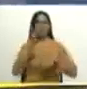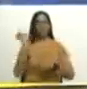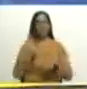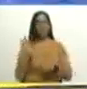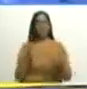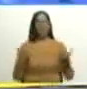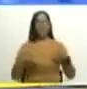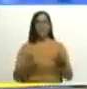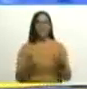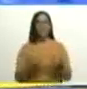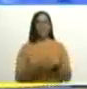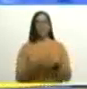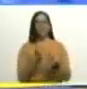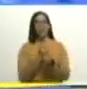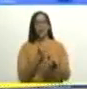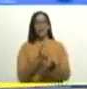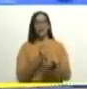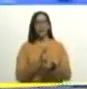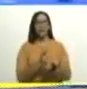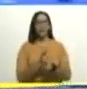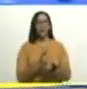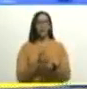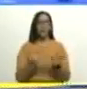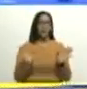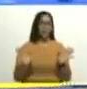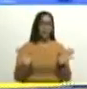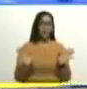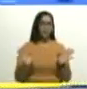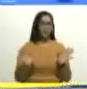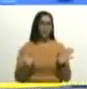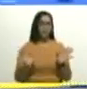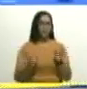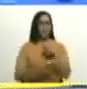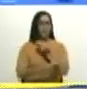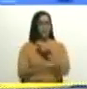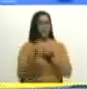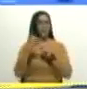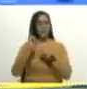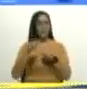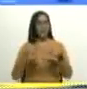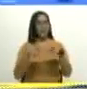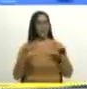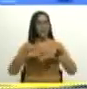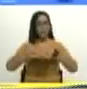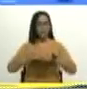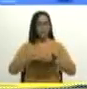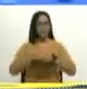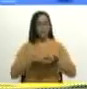pesar de las competencias desleal, ¿no?, que hay en el sector calzado.